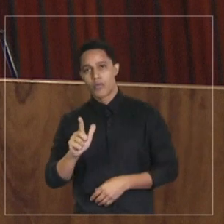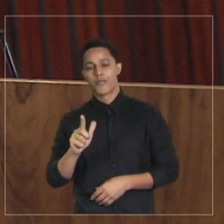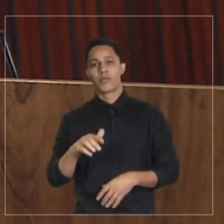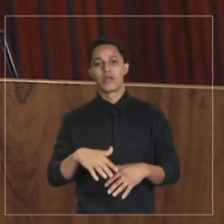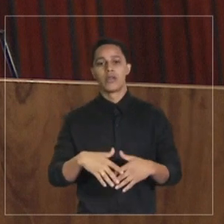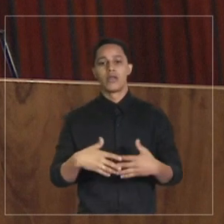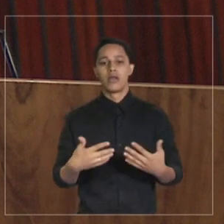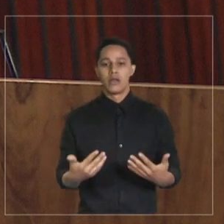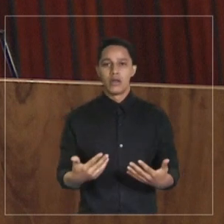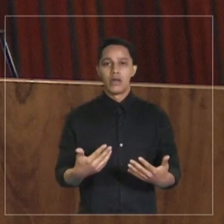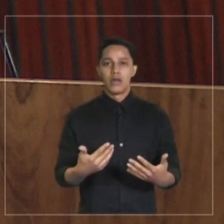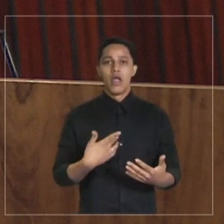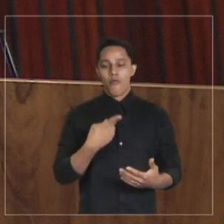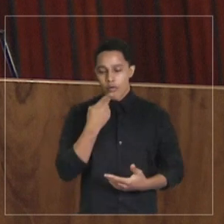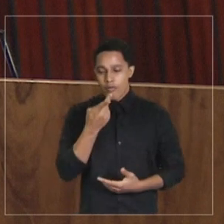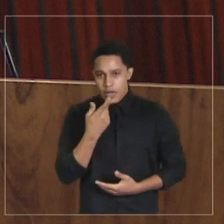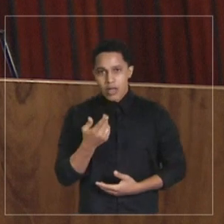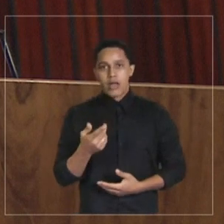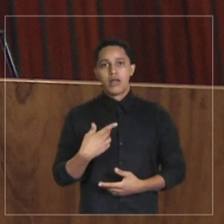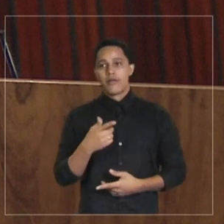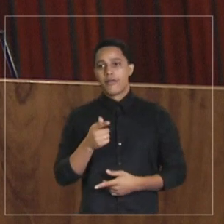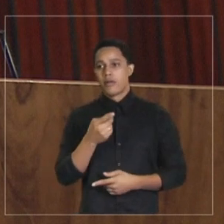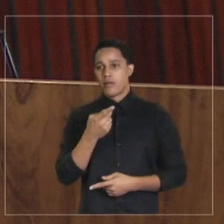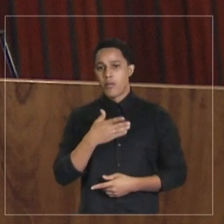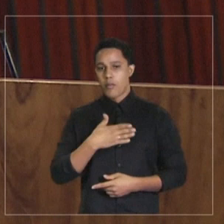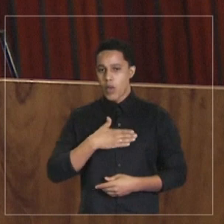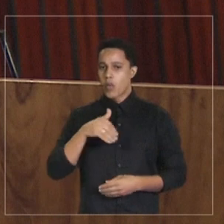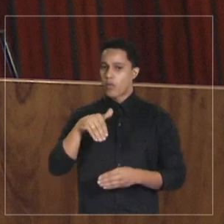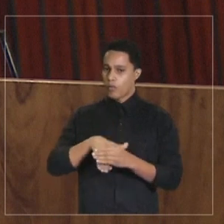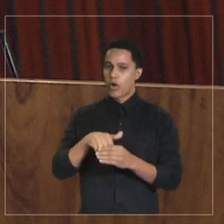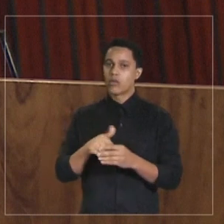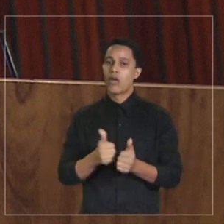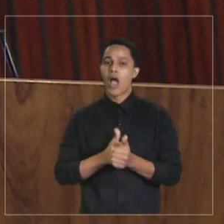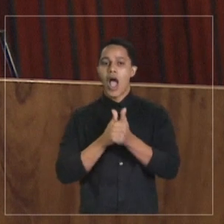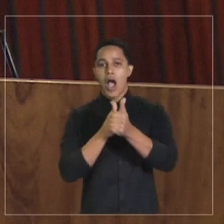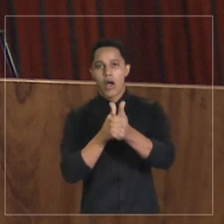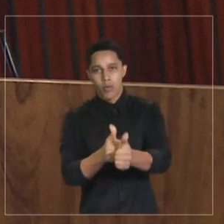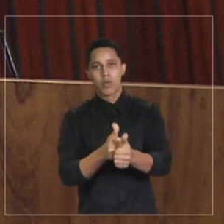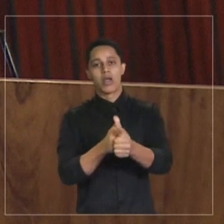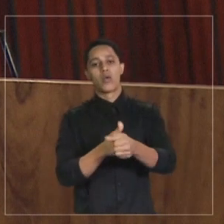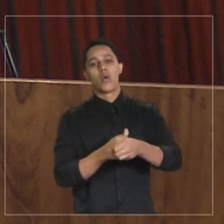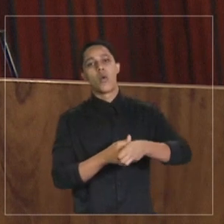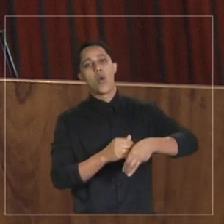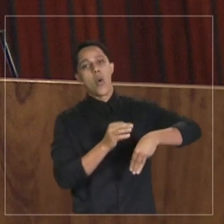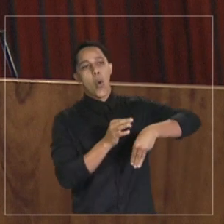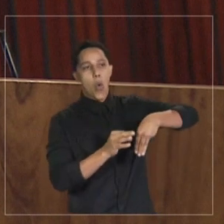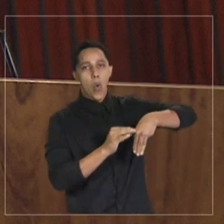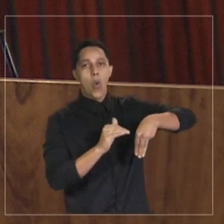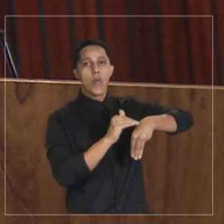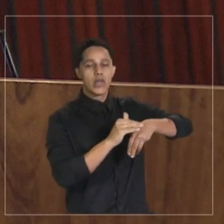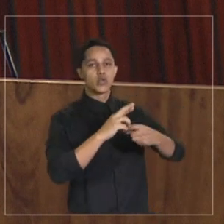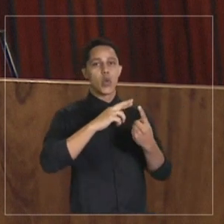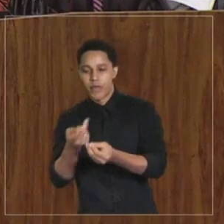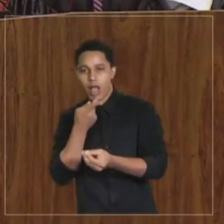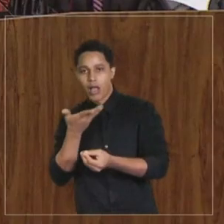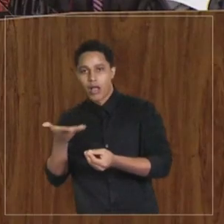Con el voto de esta jueza vicepresidenta del tribunal, totalizan 4 los votos a favor de condenar al exmandatario, en un total de